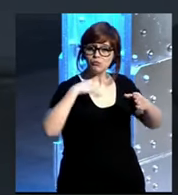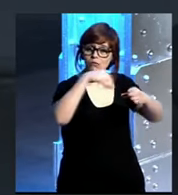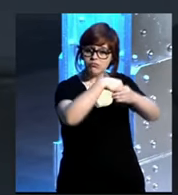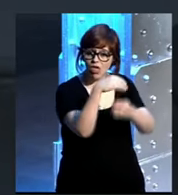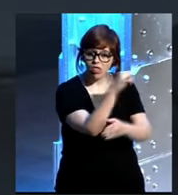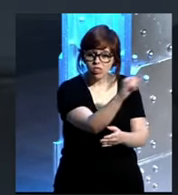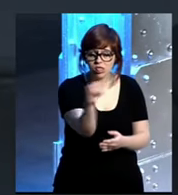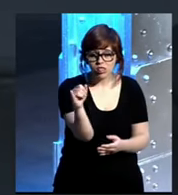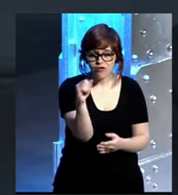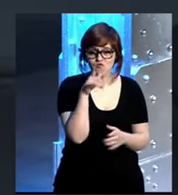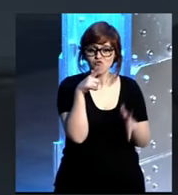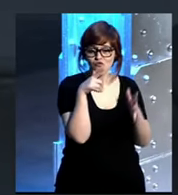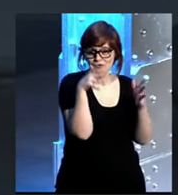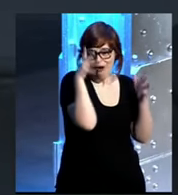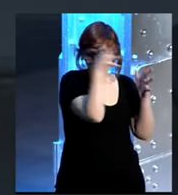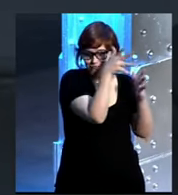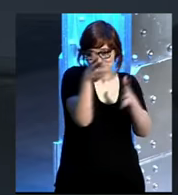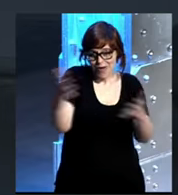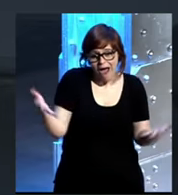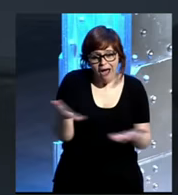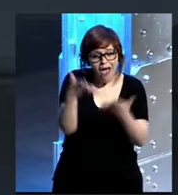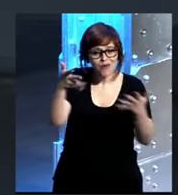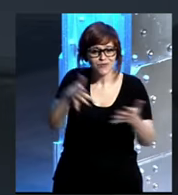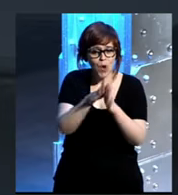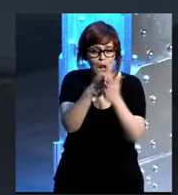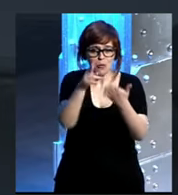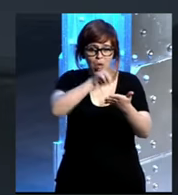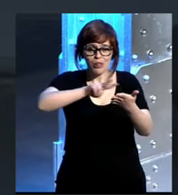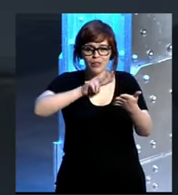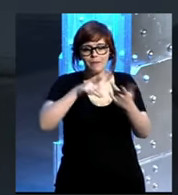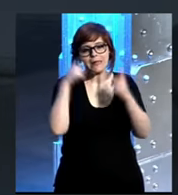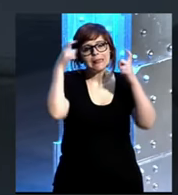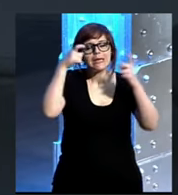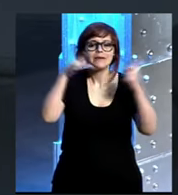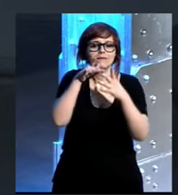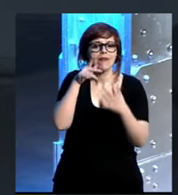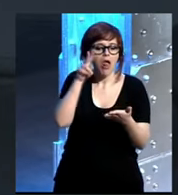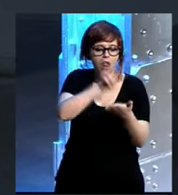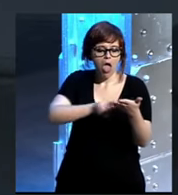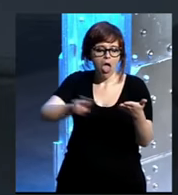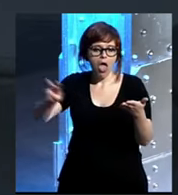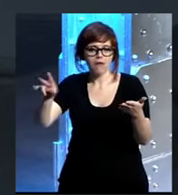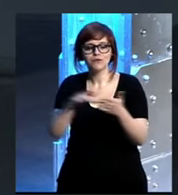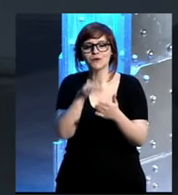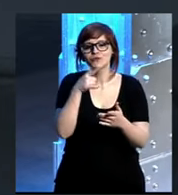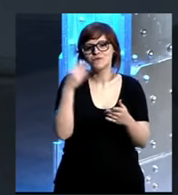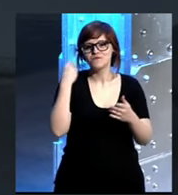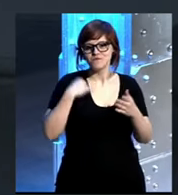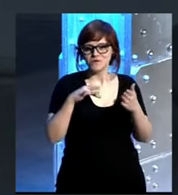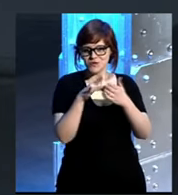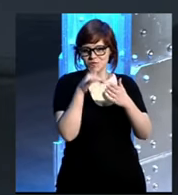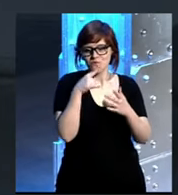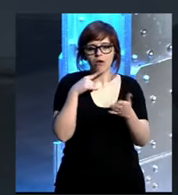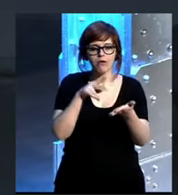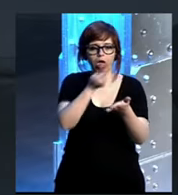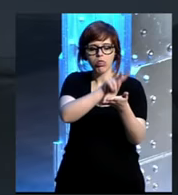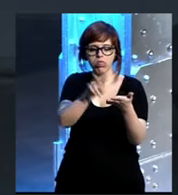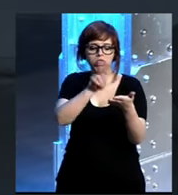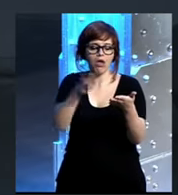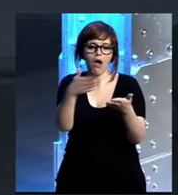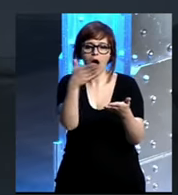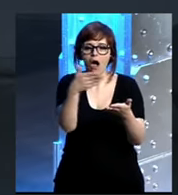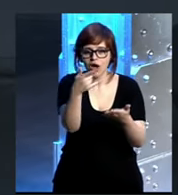que leáis el libro, por lo menos que lo miráis en transversal, que esto es lo que se dice. Lo he leído en diagonal, es decir, es una cuestión de ver el